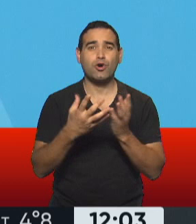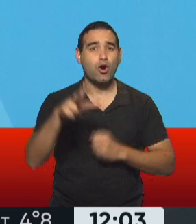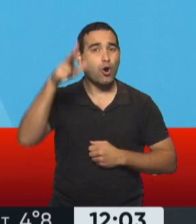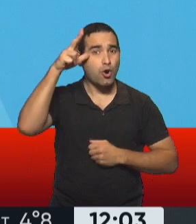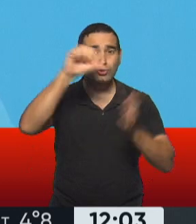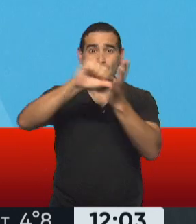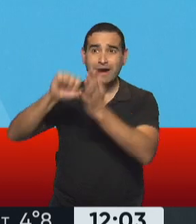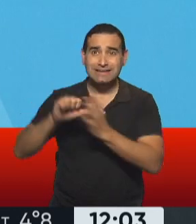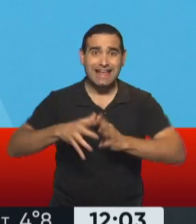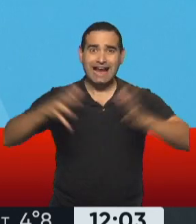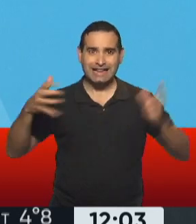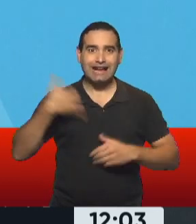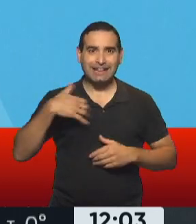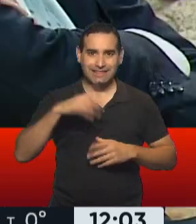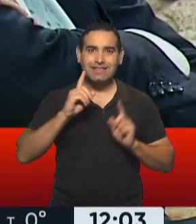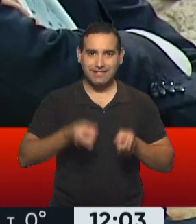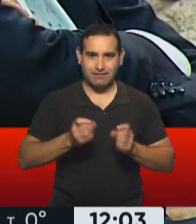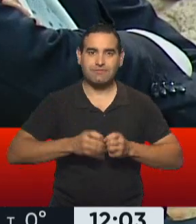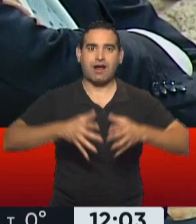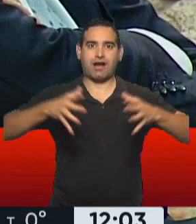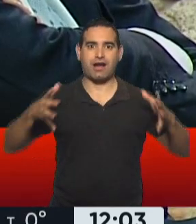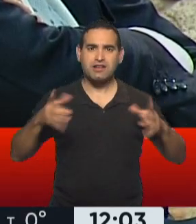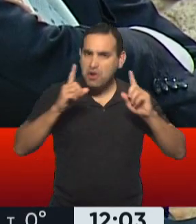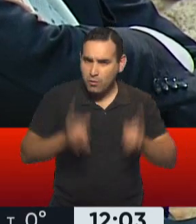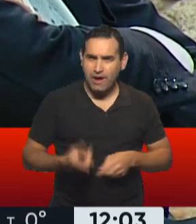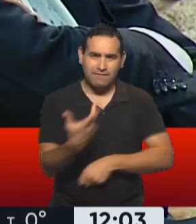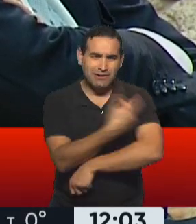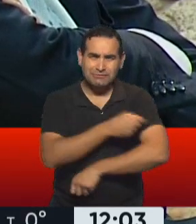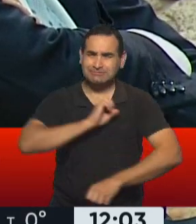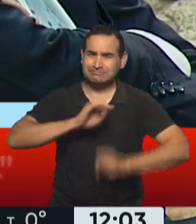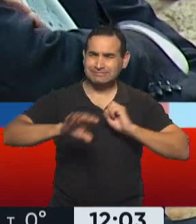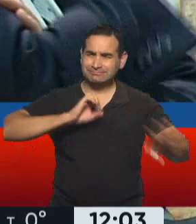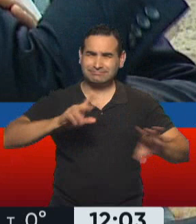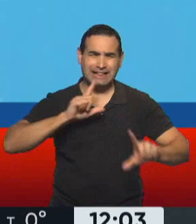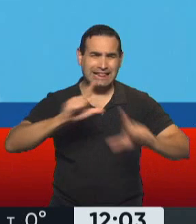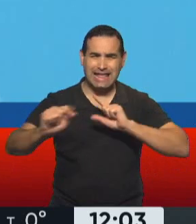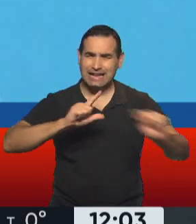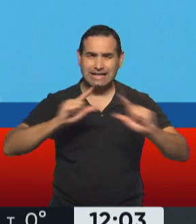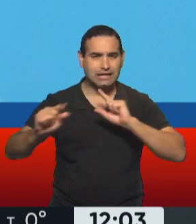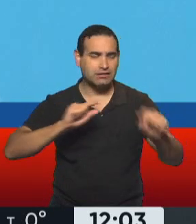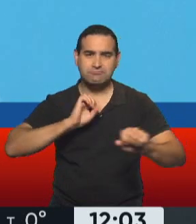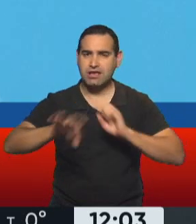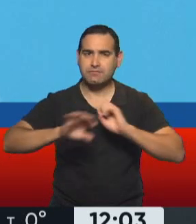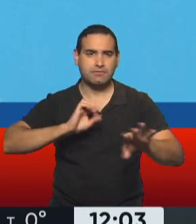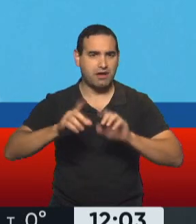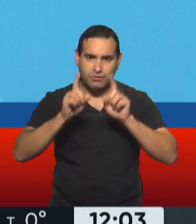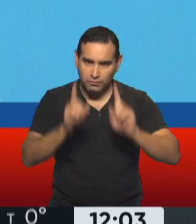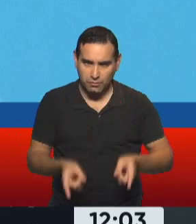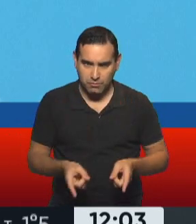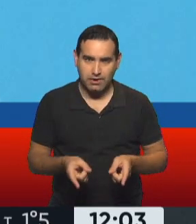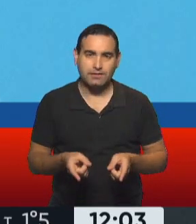embargo la campaña de vacunación llega a cada rincón de la Argentina